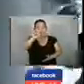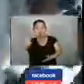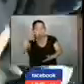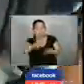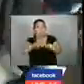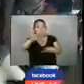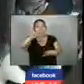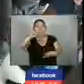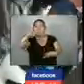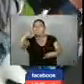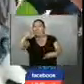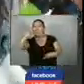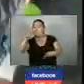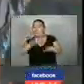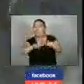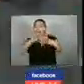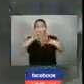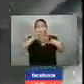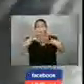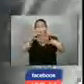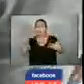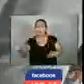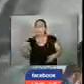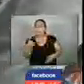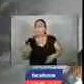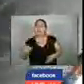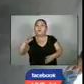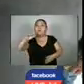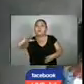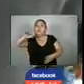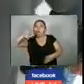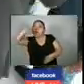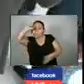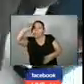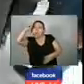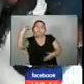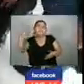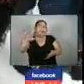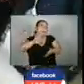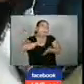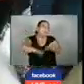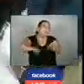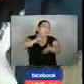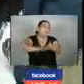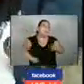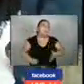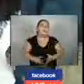IPSFA y Seguro Social, en perjuicio de 34 trabajadores de esa empresa.